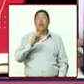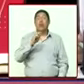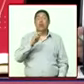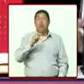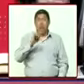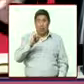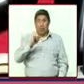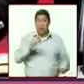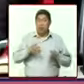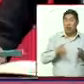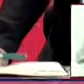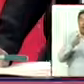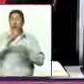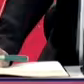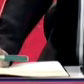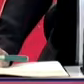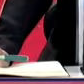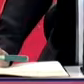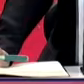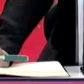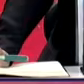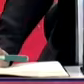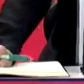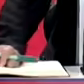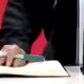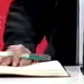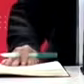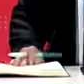39, carretera Cochabamba, La Paz. Gracias.